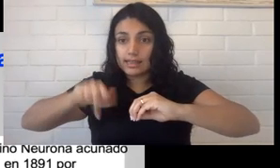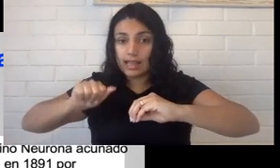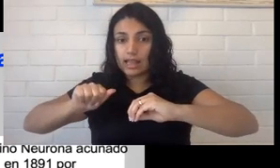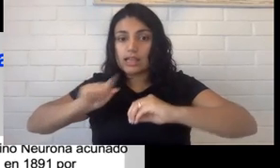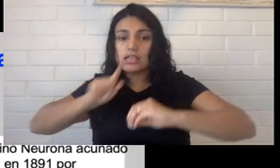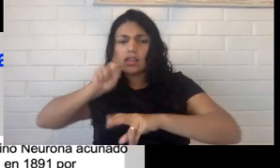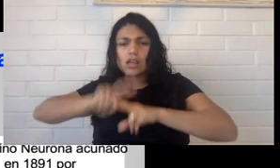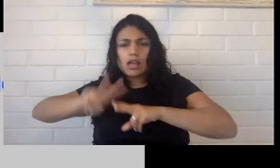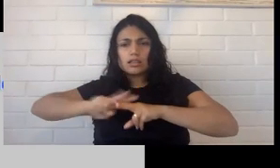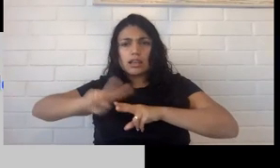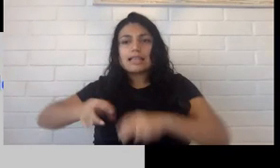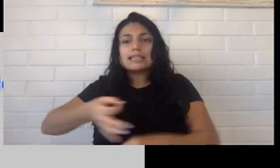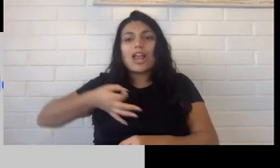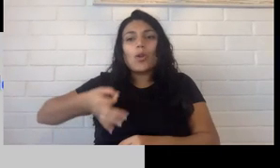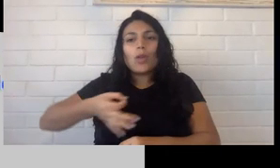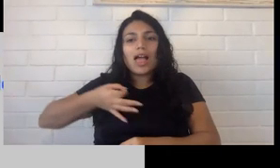Schwann.